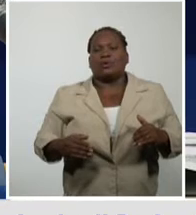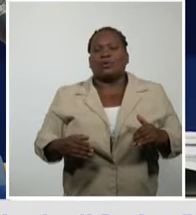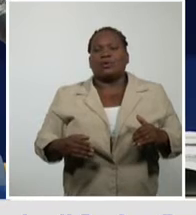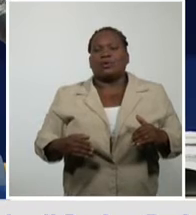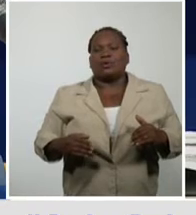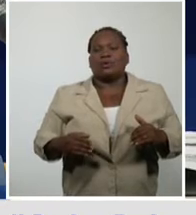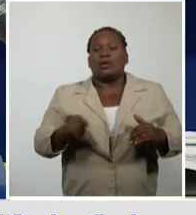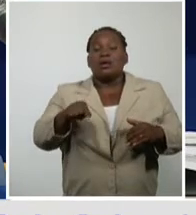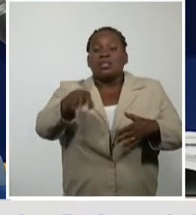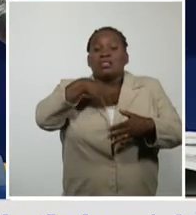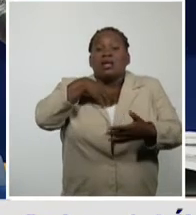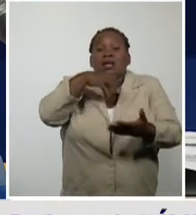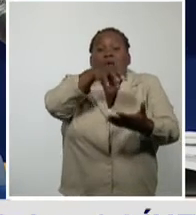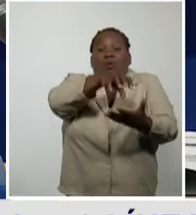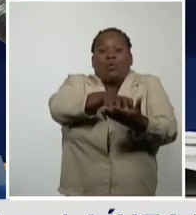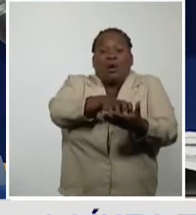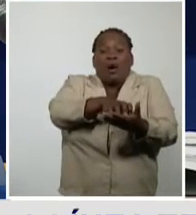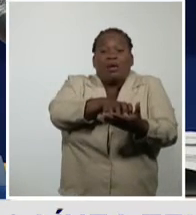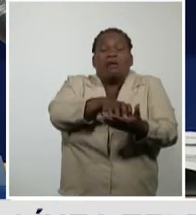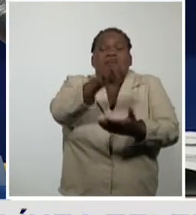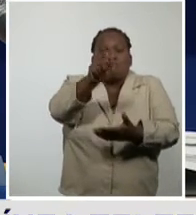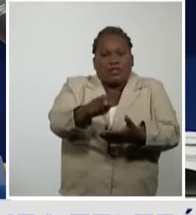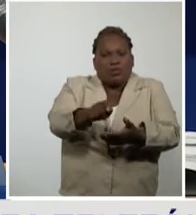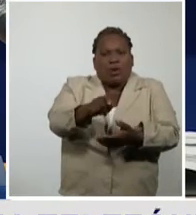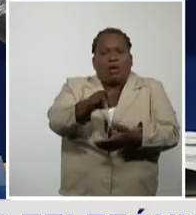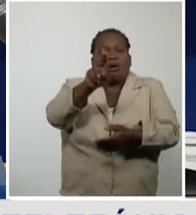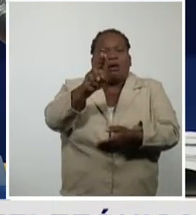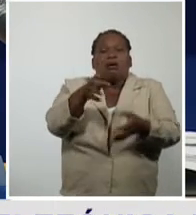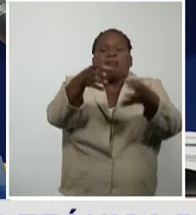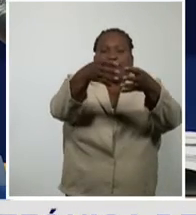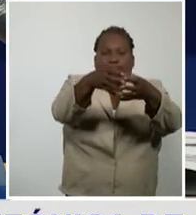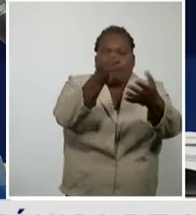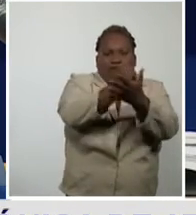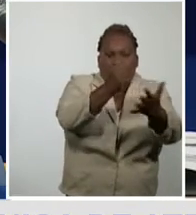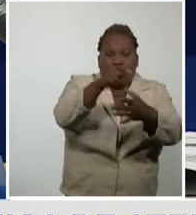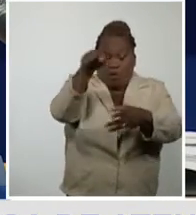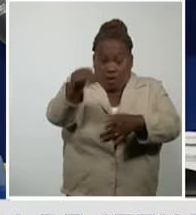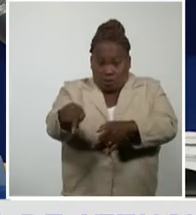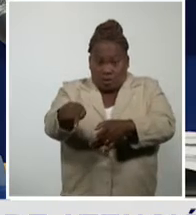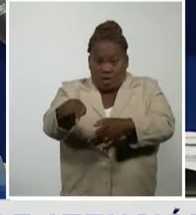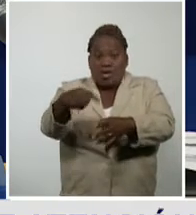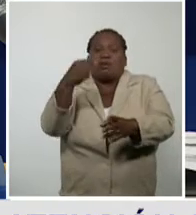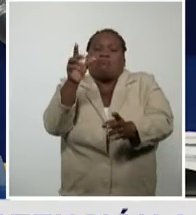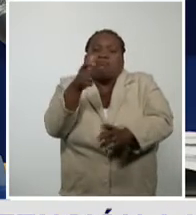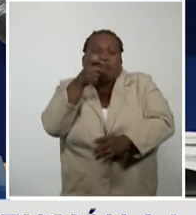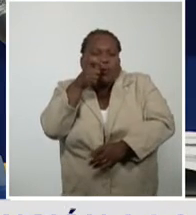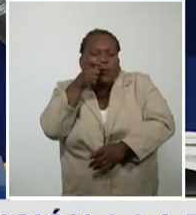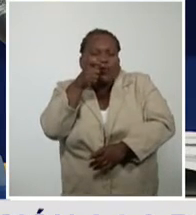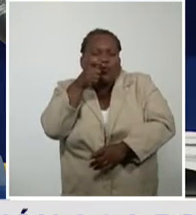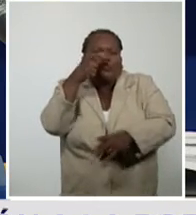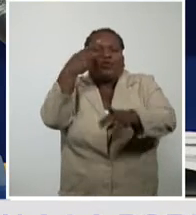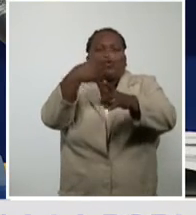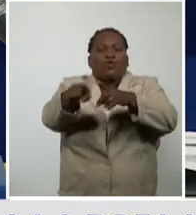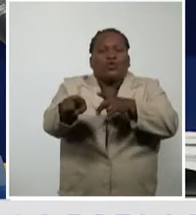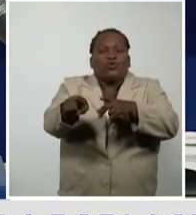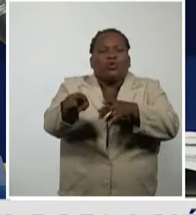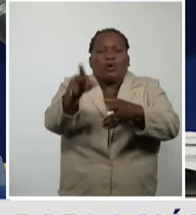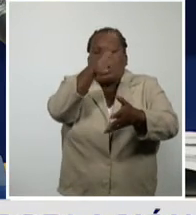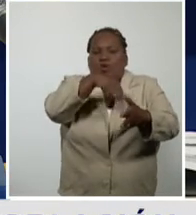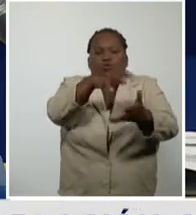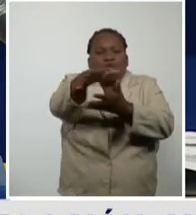un lugar los casos confirmados, en un lugar los casos sospechosos, en un lugar que además no se mezclara a